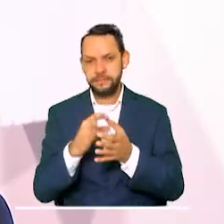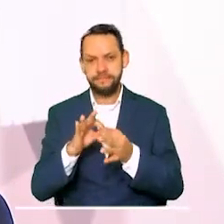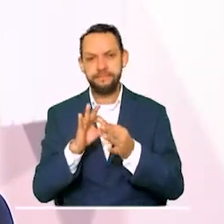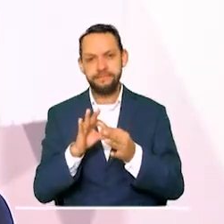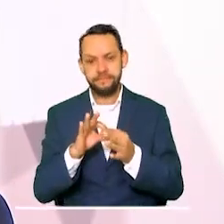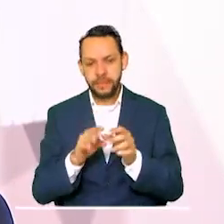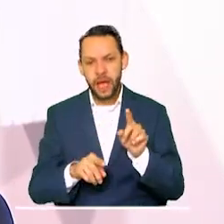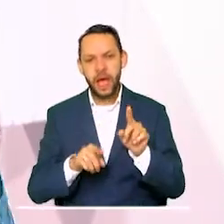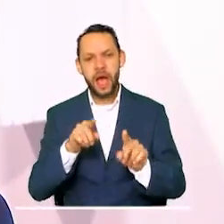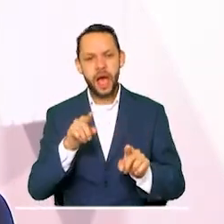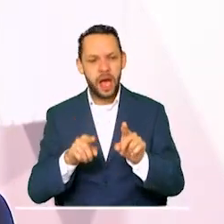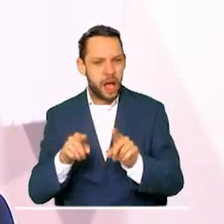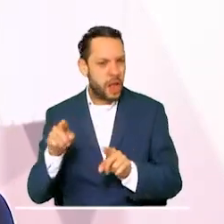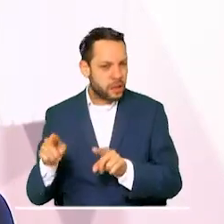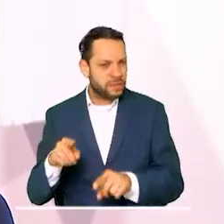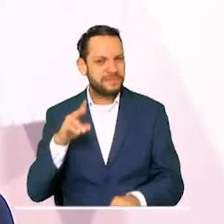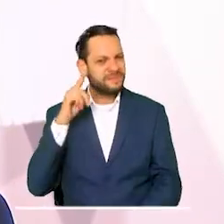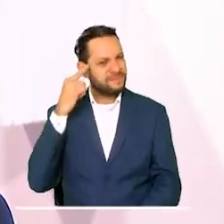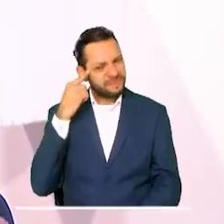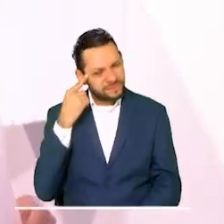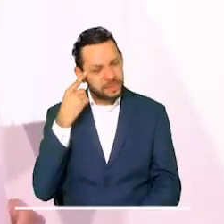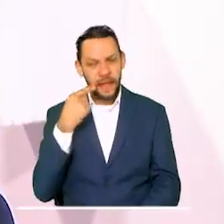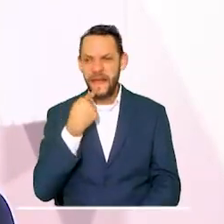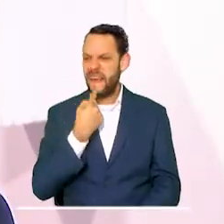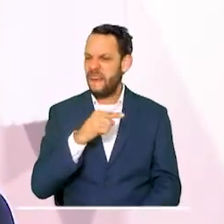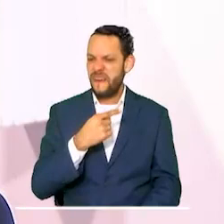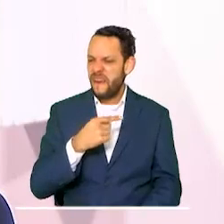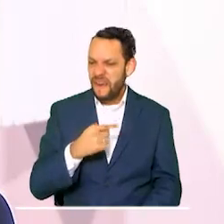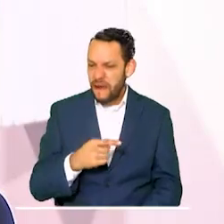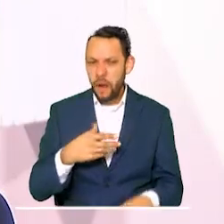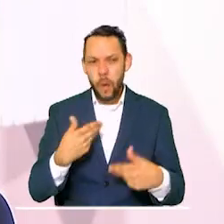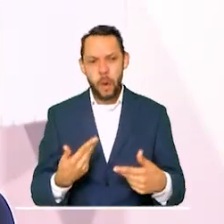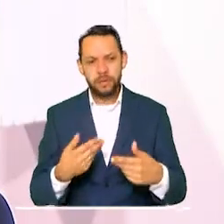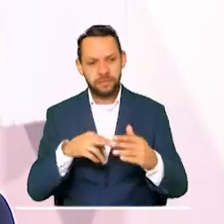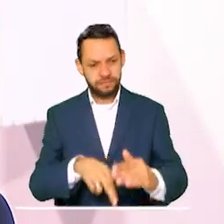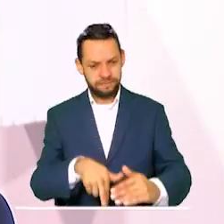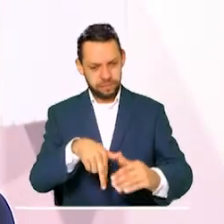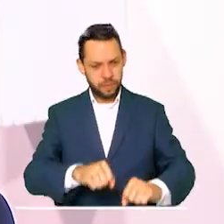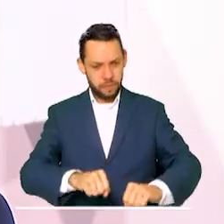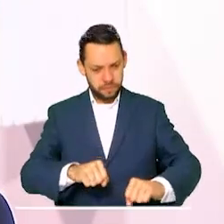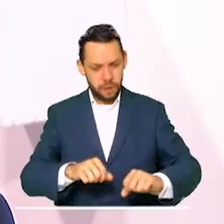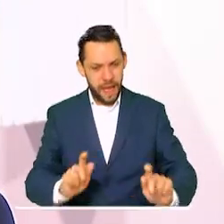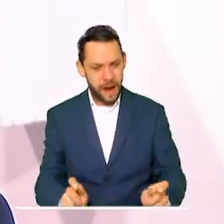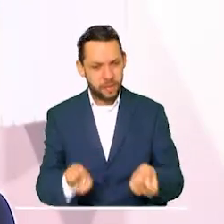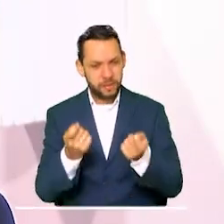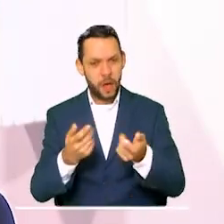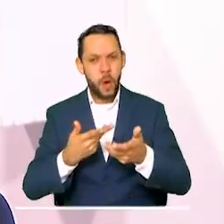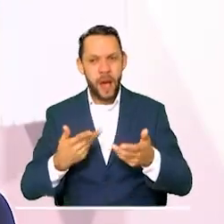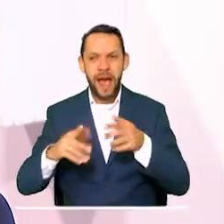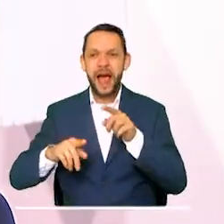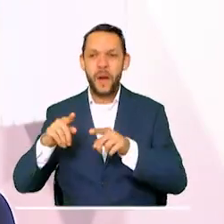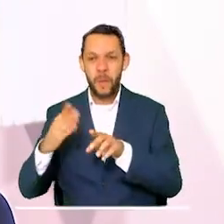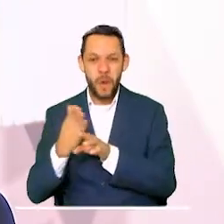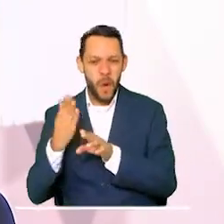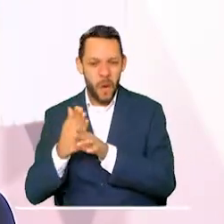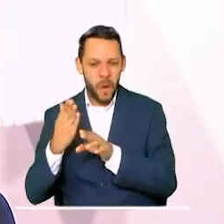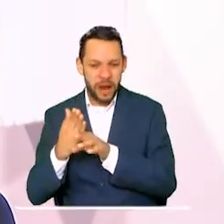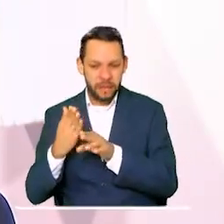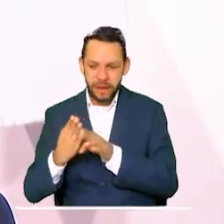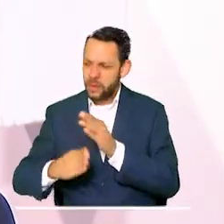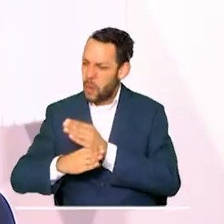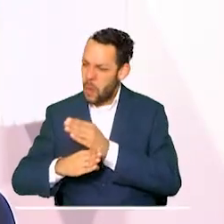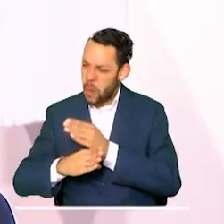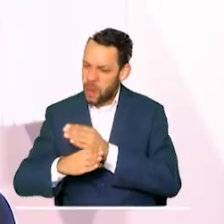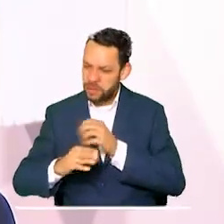muchas personas sí escucharon este término, pero de toda forma es un término por algunas personas, digamos, un